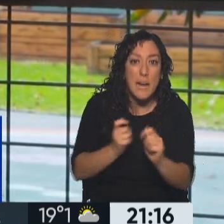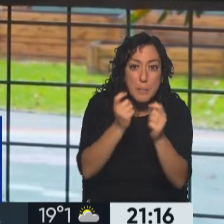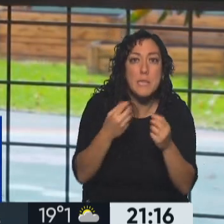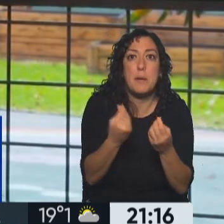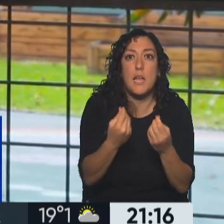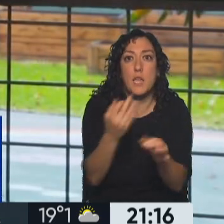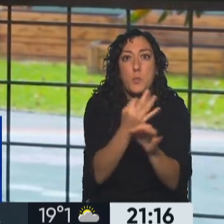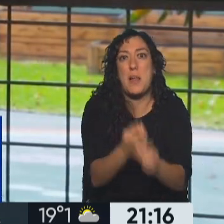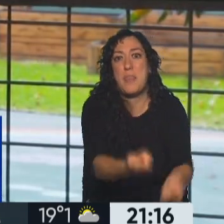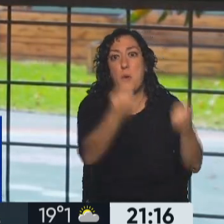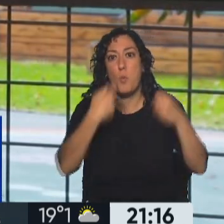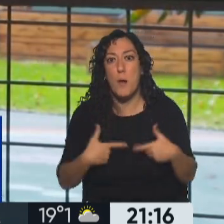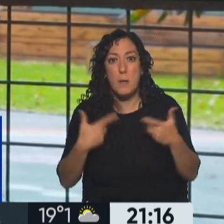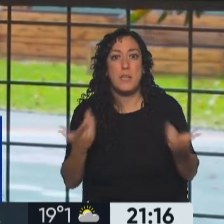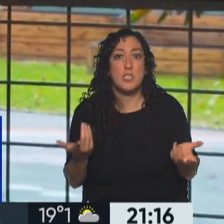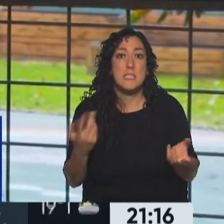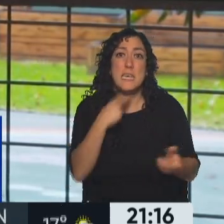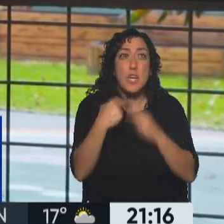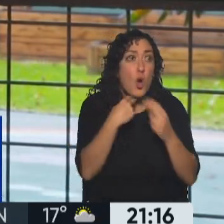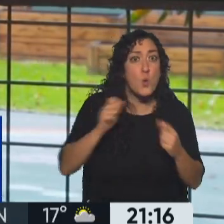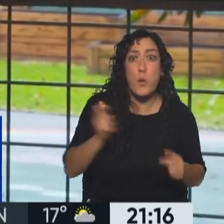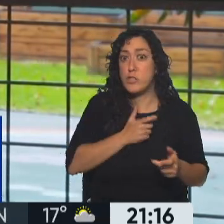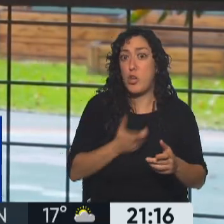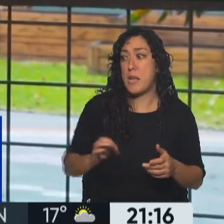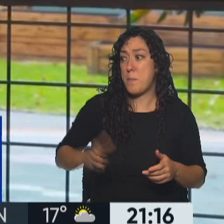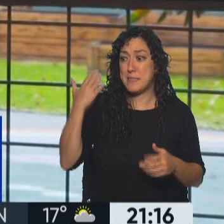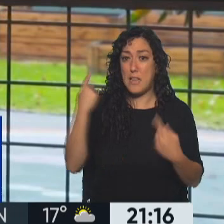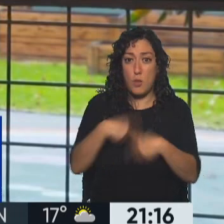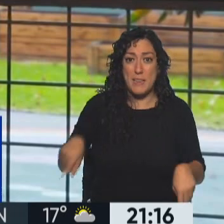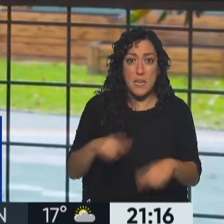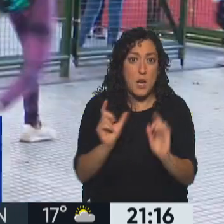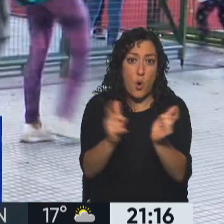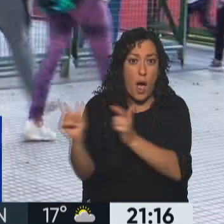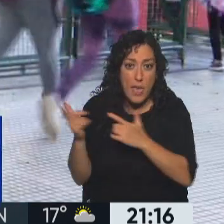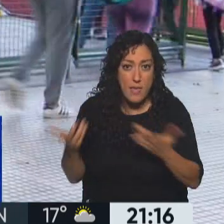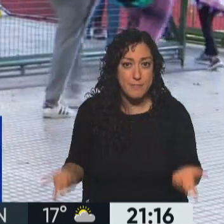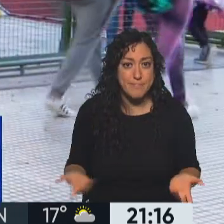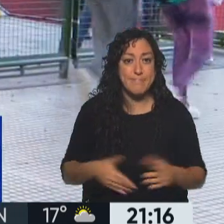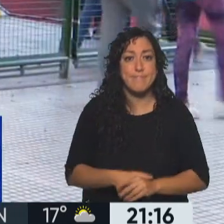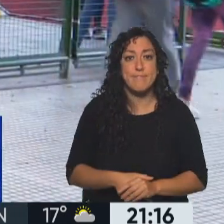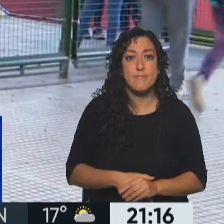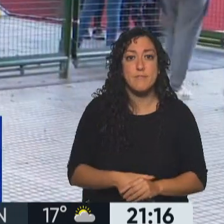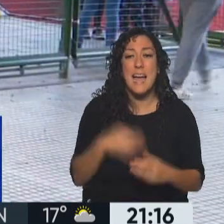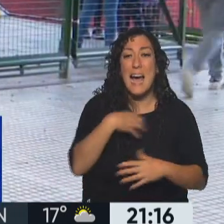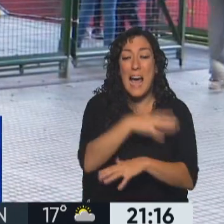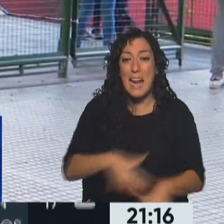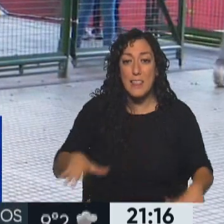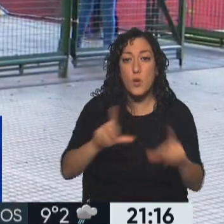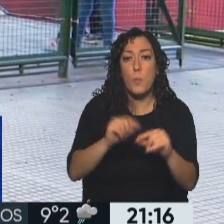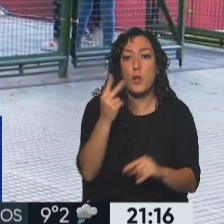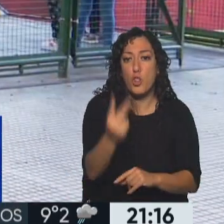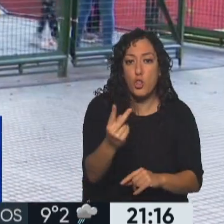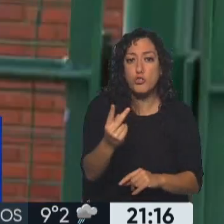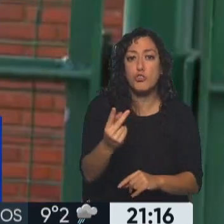escuela y nuestros hijos están desde el año pasado sin el material correspondiente para trabajar. Se trata del Jardín de Infantes número 2,